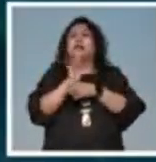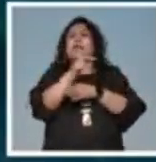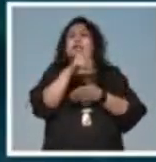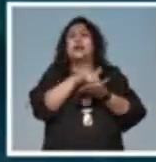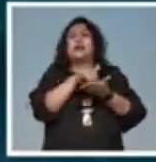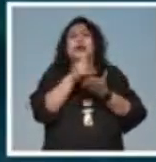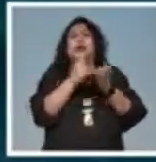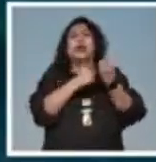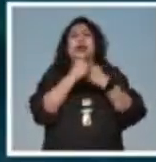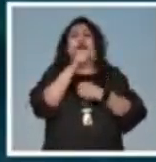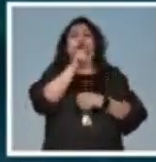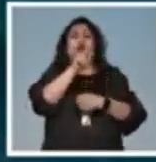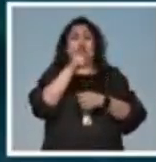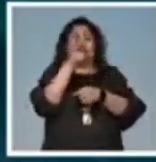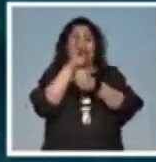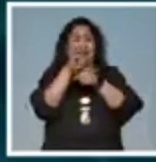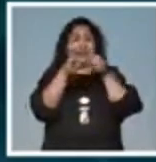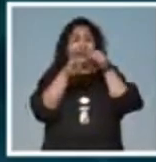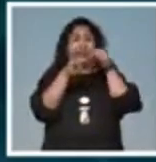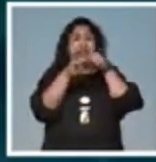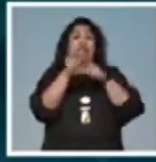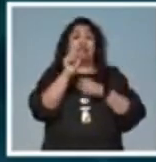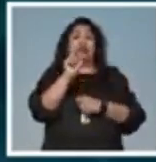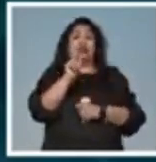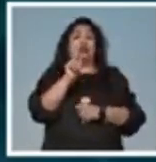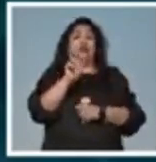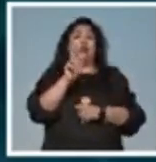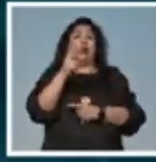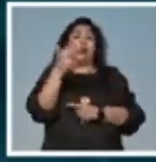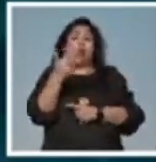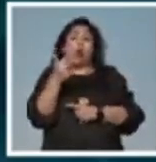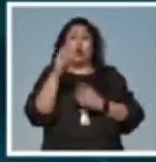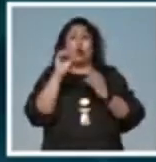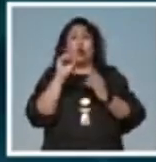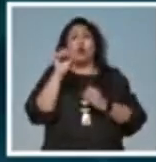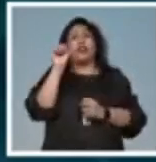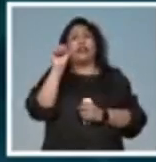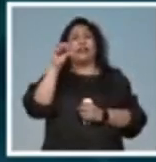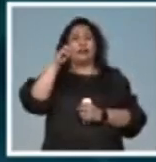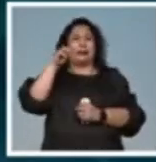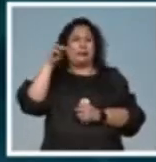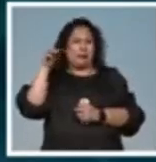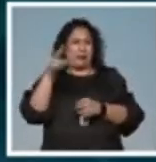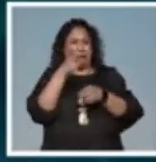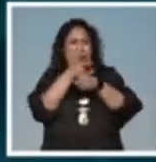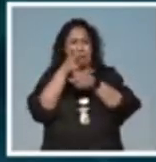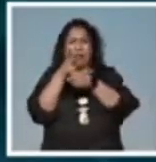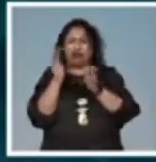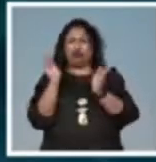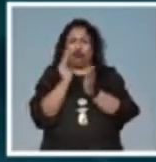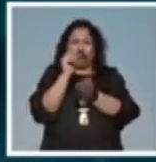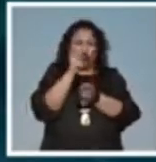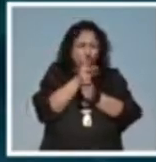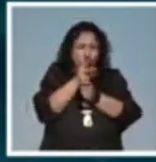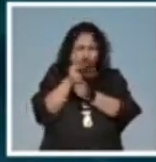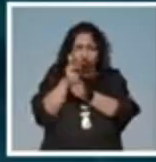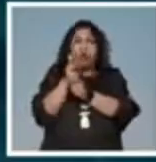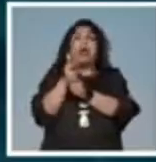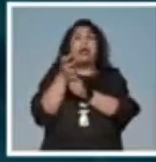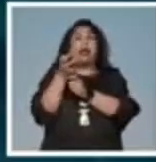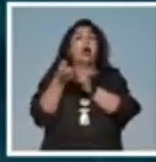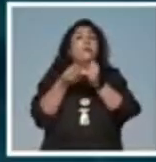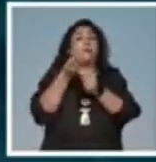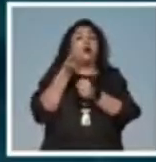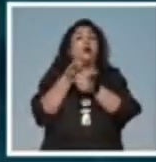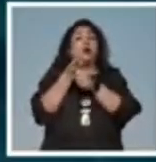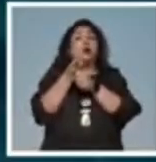los 80s y filma con una cámara Super 8 y a veces con 16 milímetros, cámaras pequeñas que te daban la